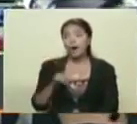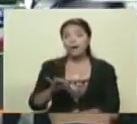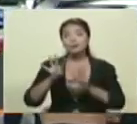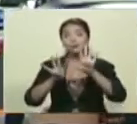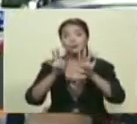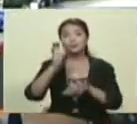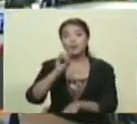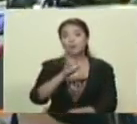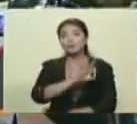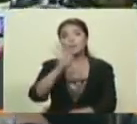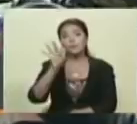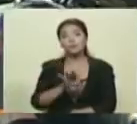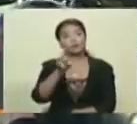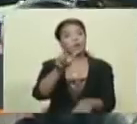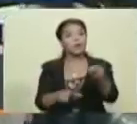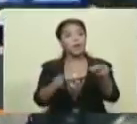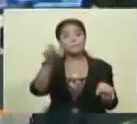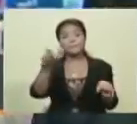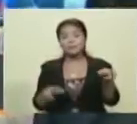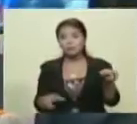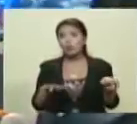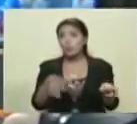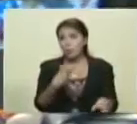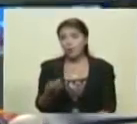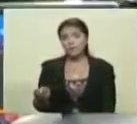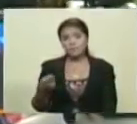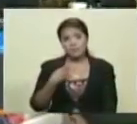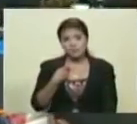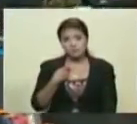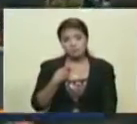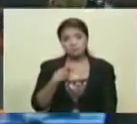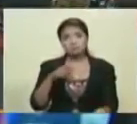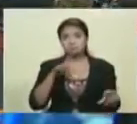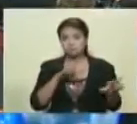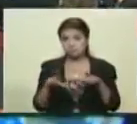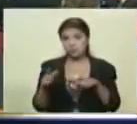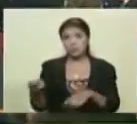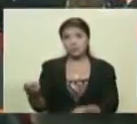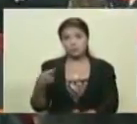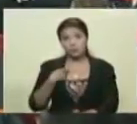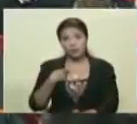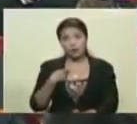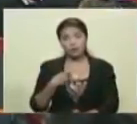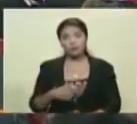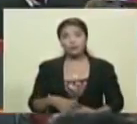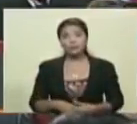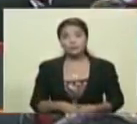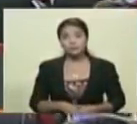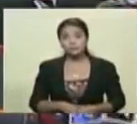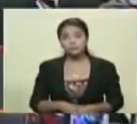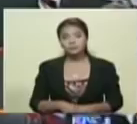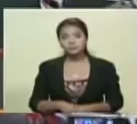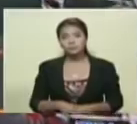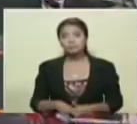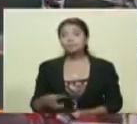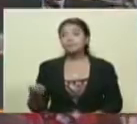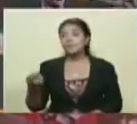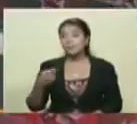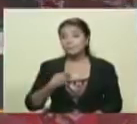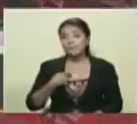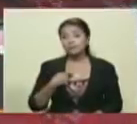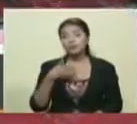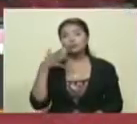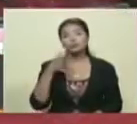90% de las personas con edad de ser pensionadas, pensionados, con pensiones del tamaño